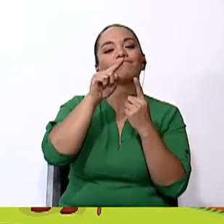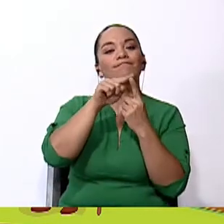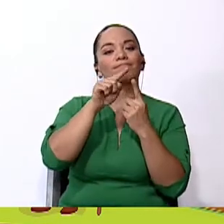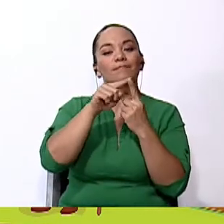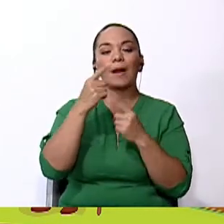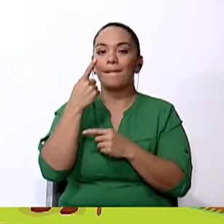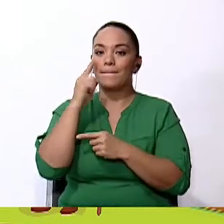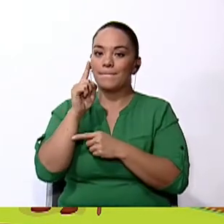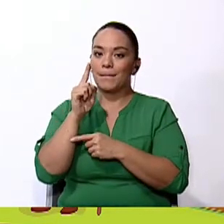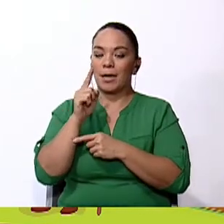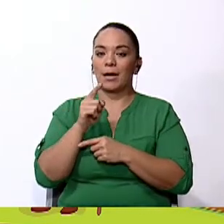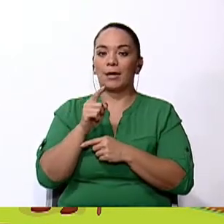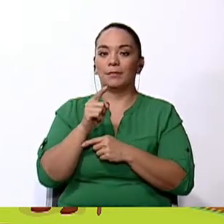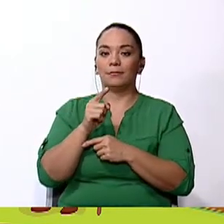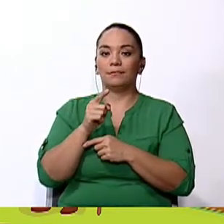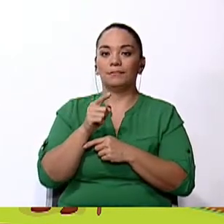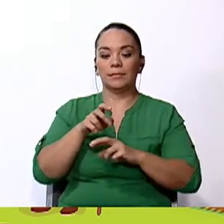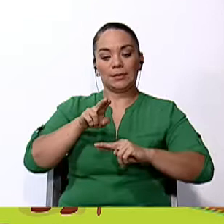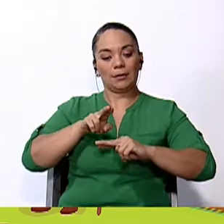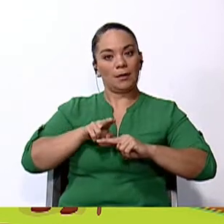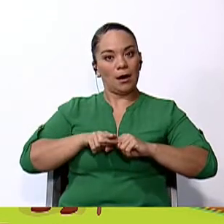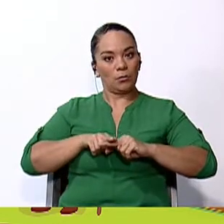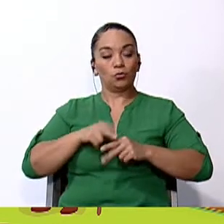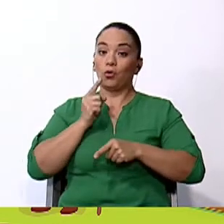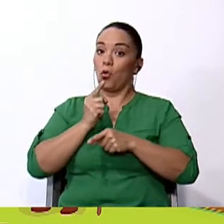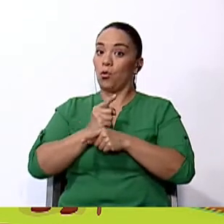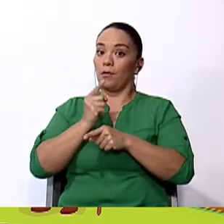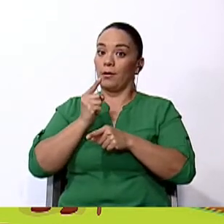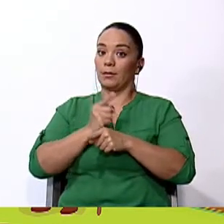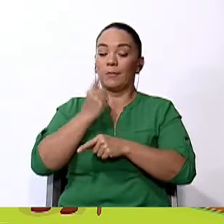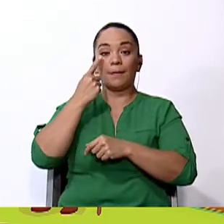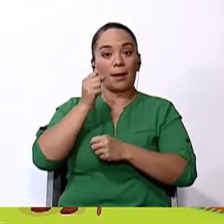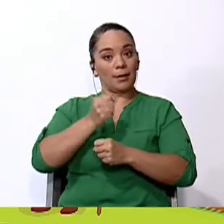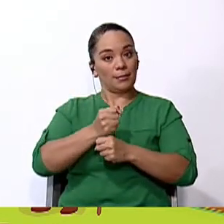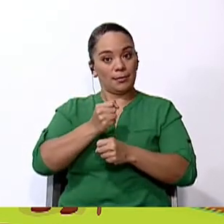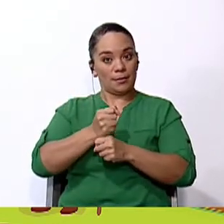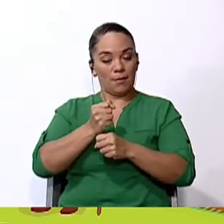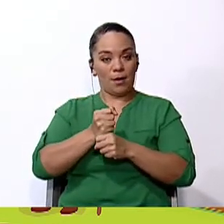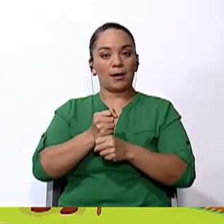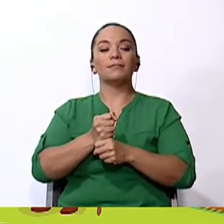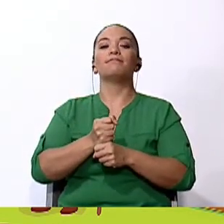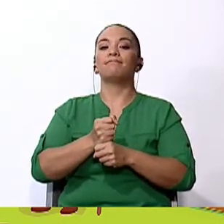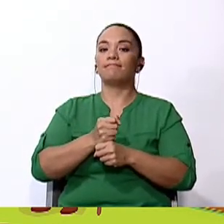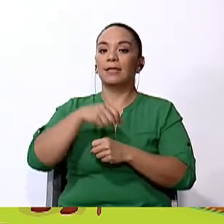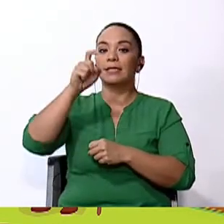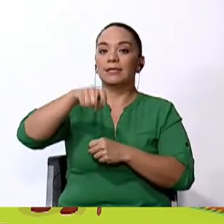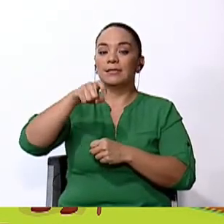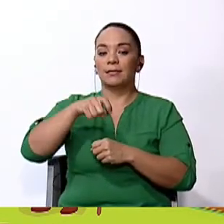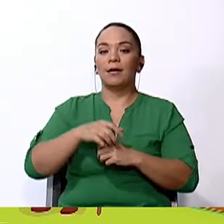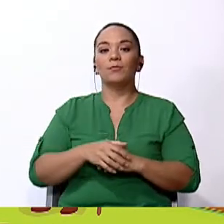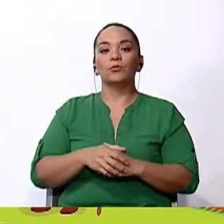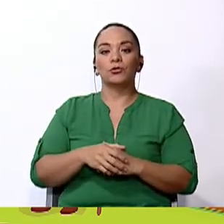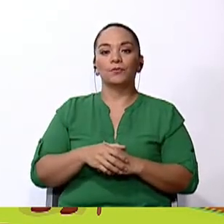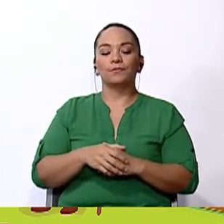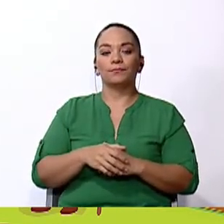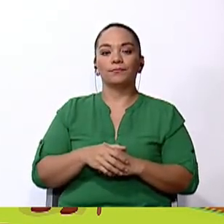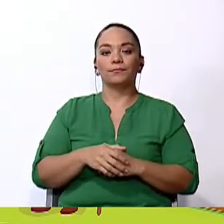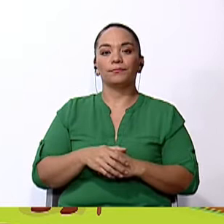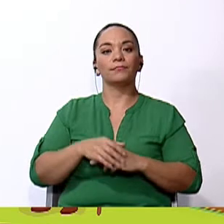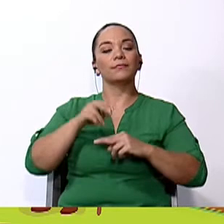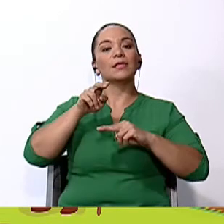Para sentarnos adecuadamente cuando vamos a trabajar, necesitamos una